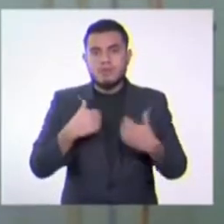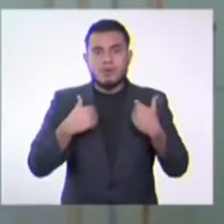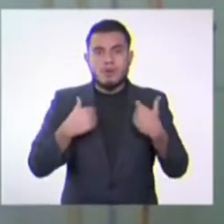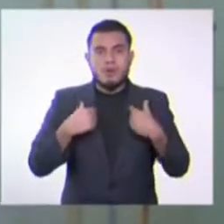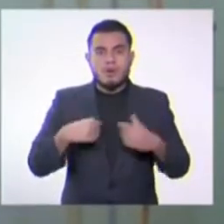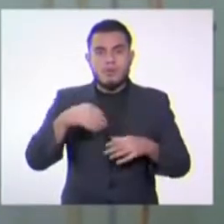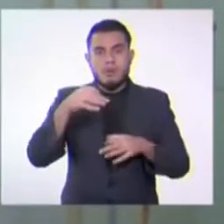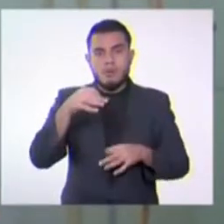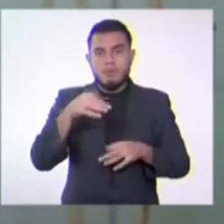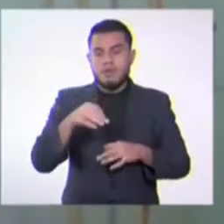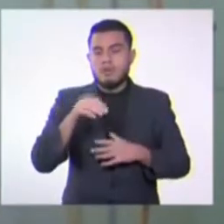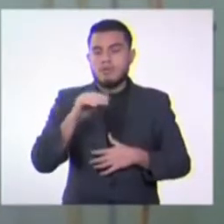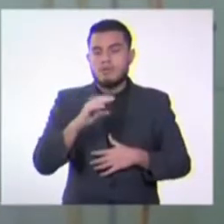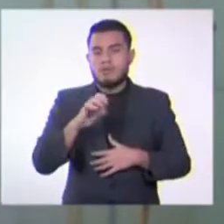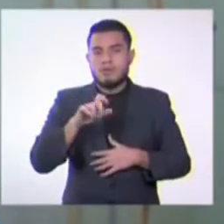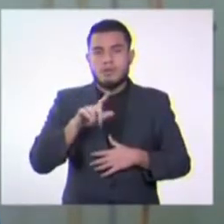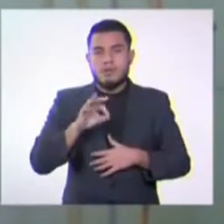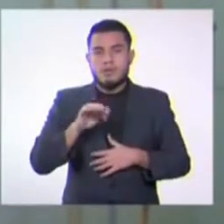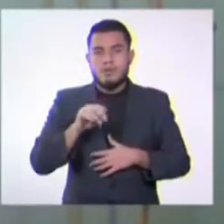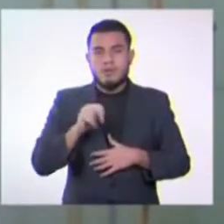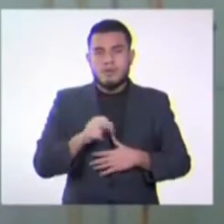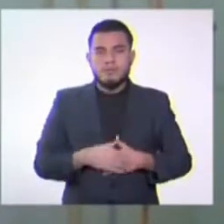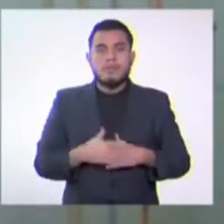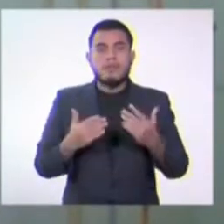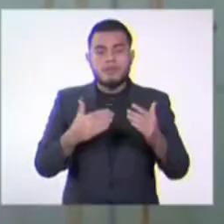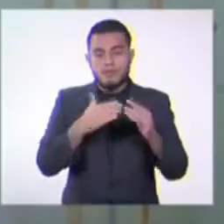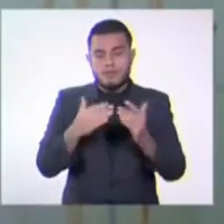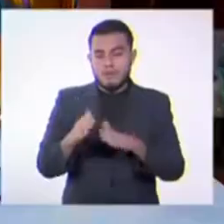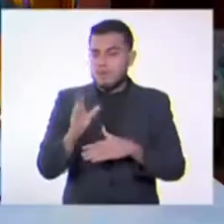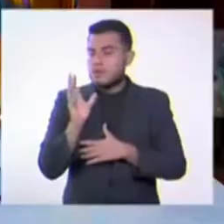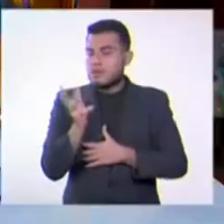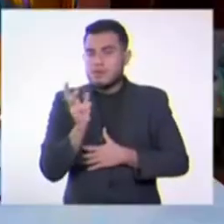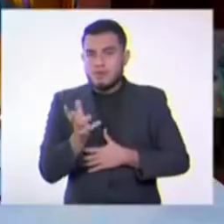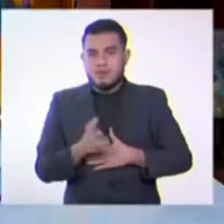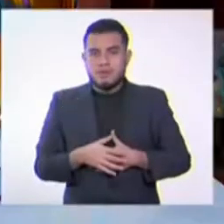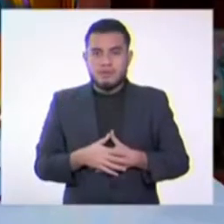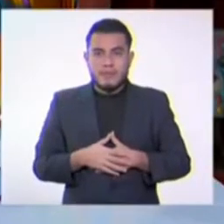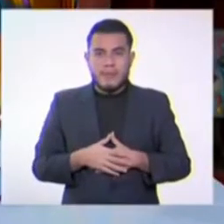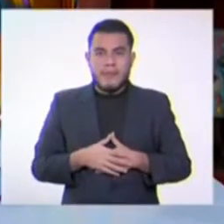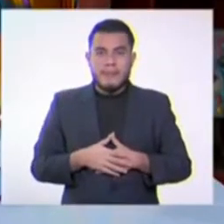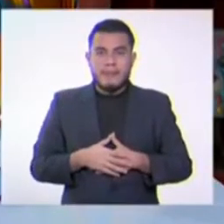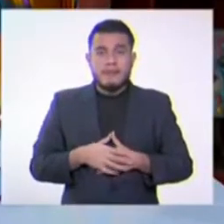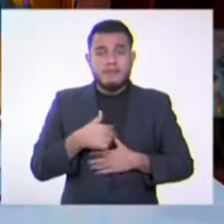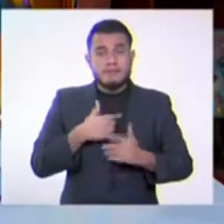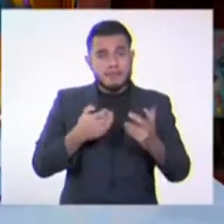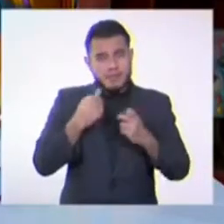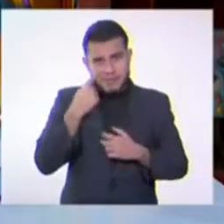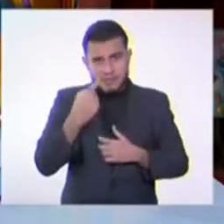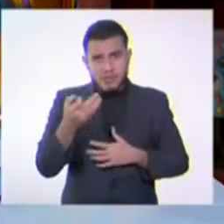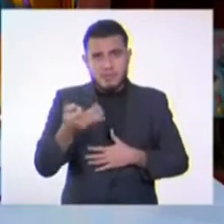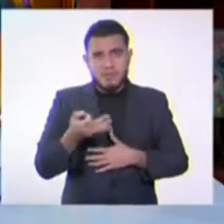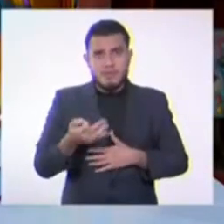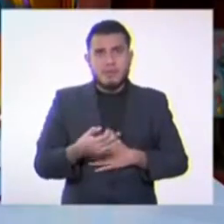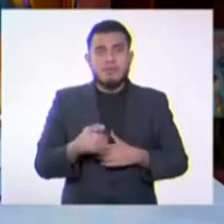celofán, también papel celofán de diversos colores. Quiero